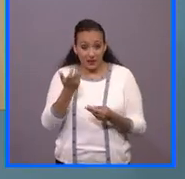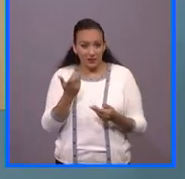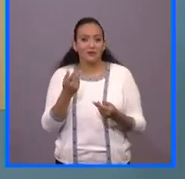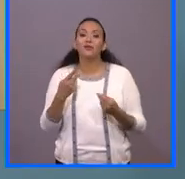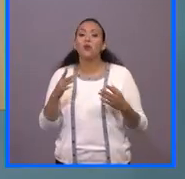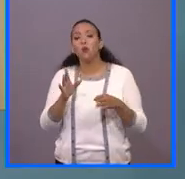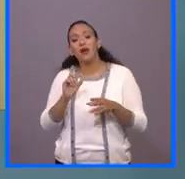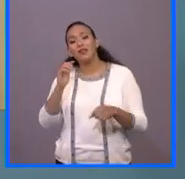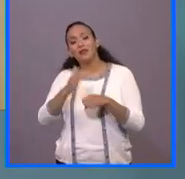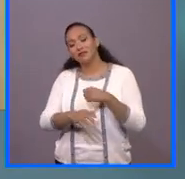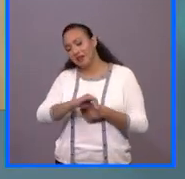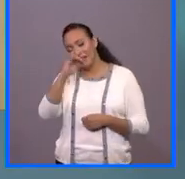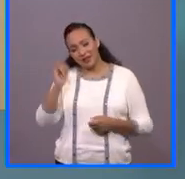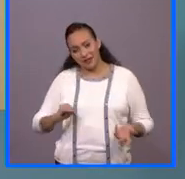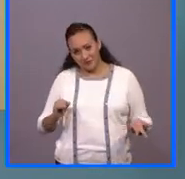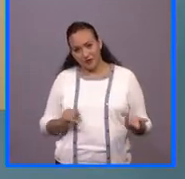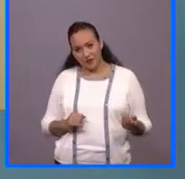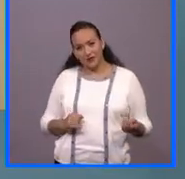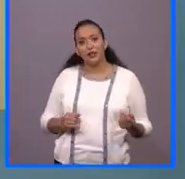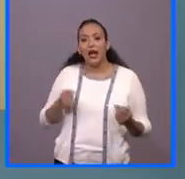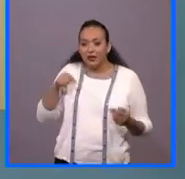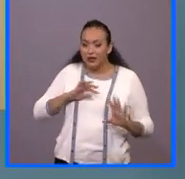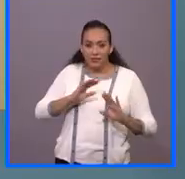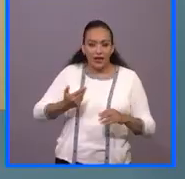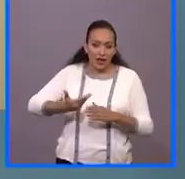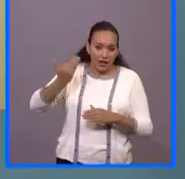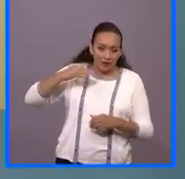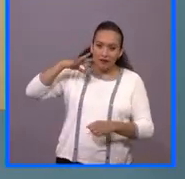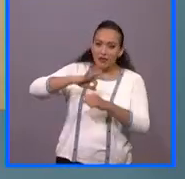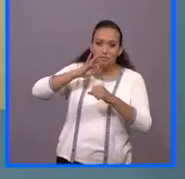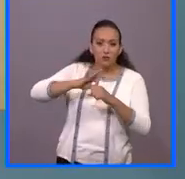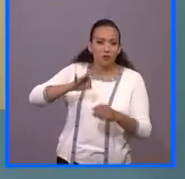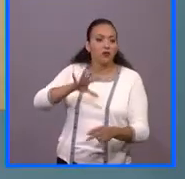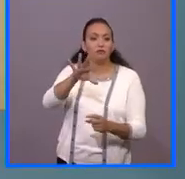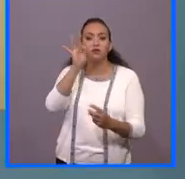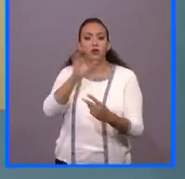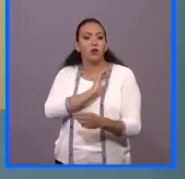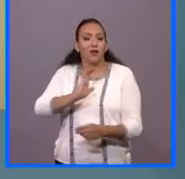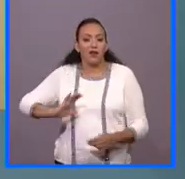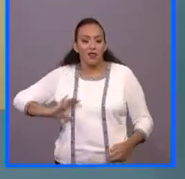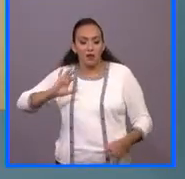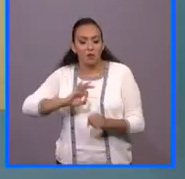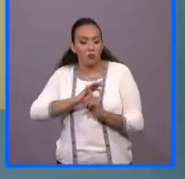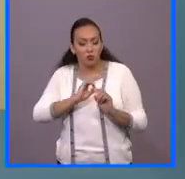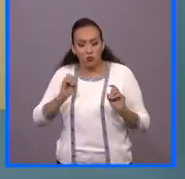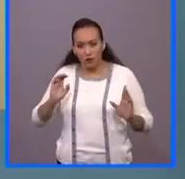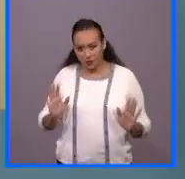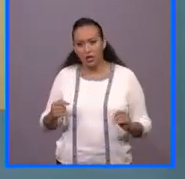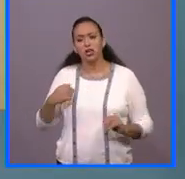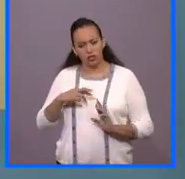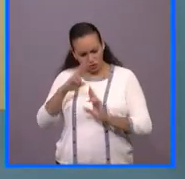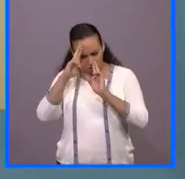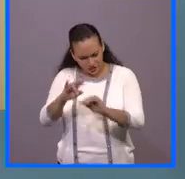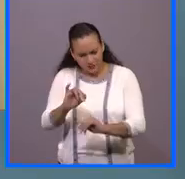que son en este caso las candidatas o los candidatos. Yo, de verdad, de manera muy respetuosa,